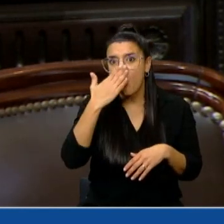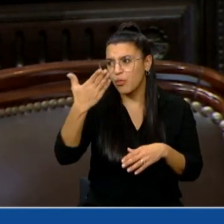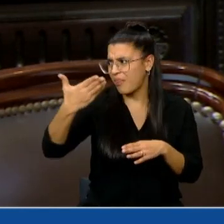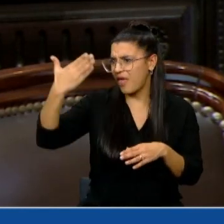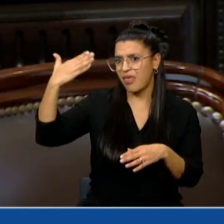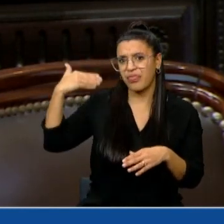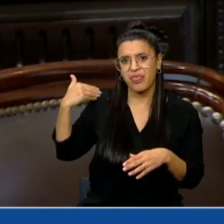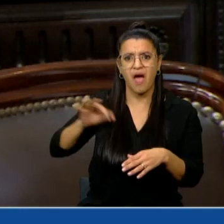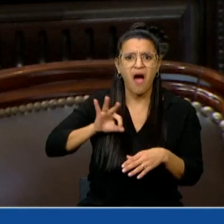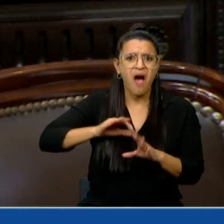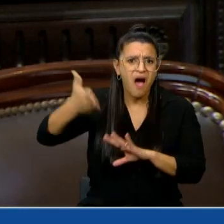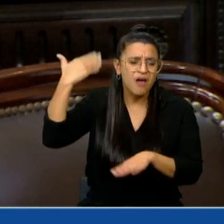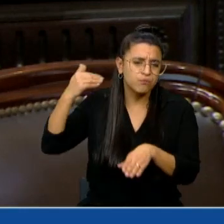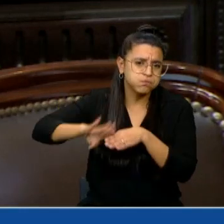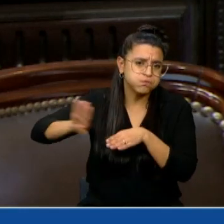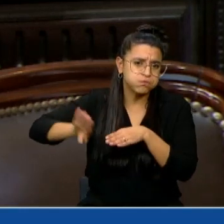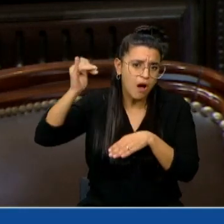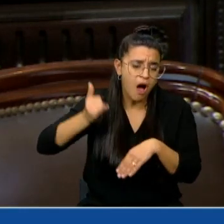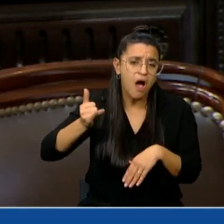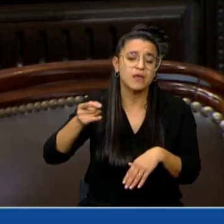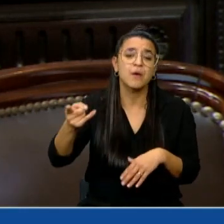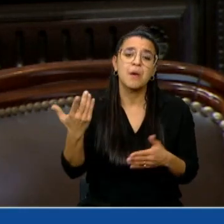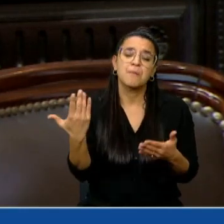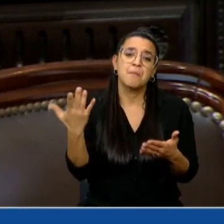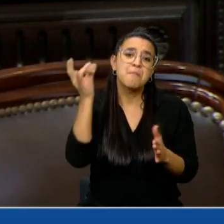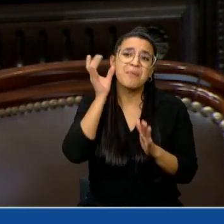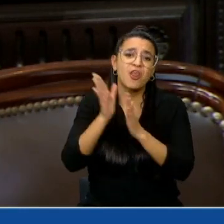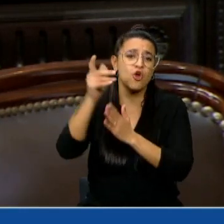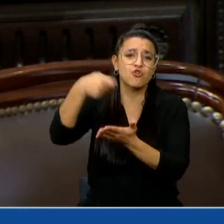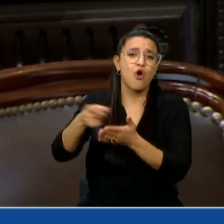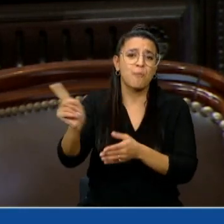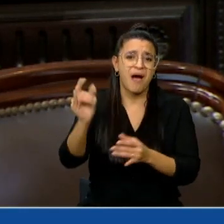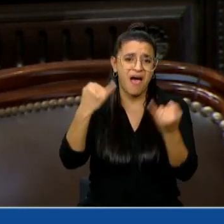hace muchos años, para posibilitar